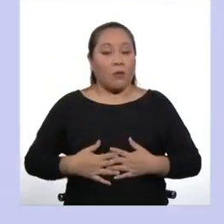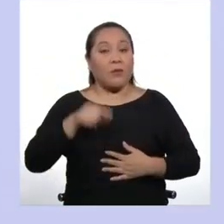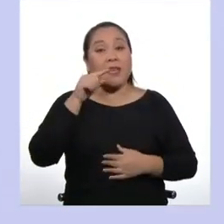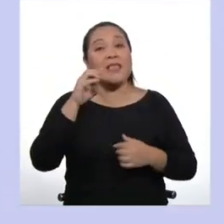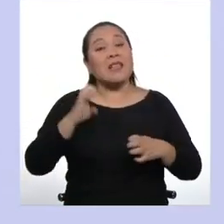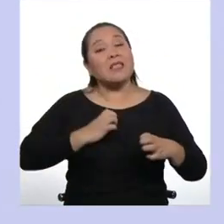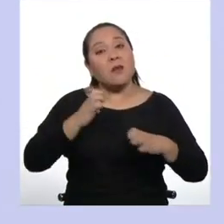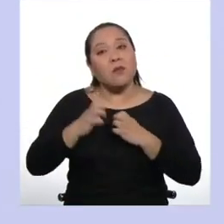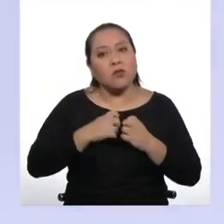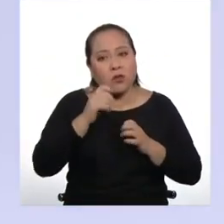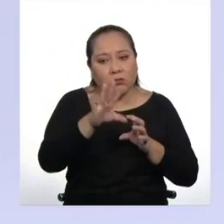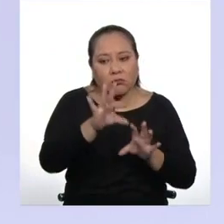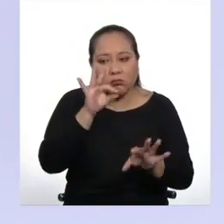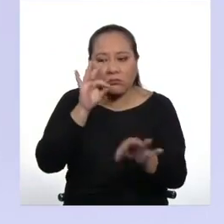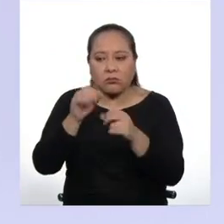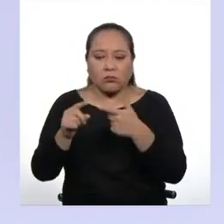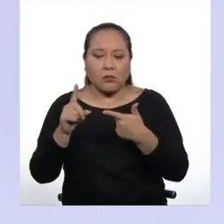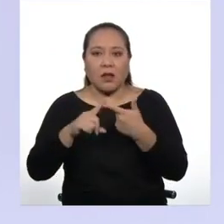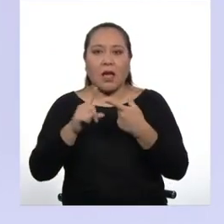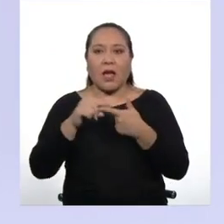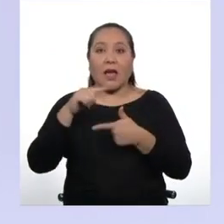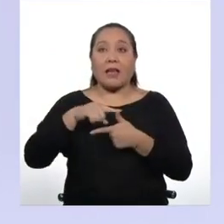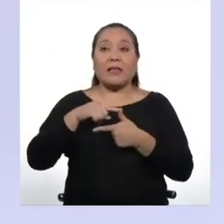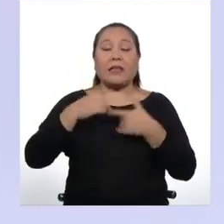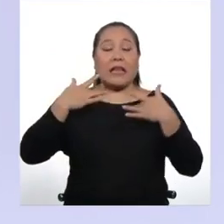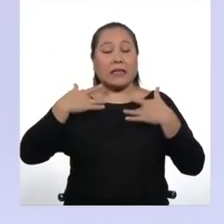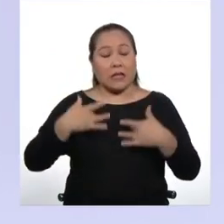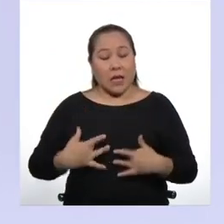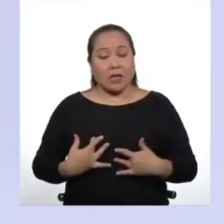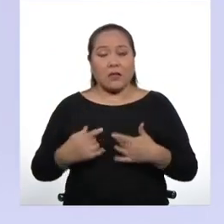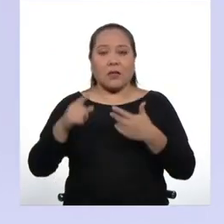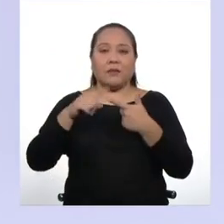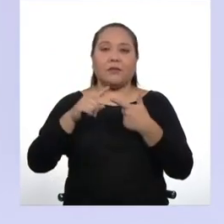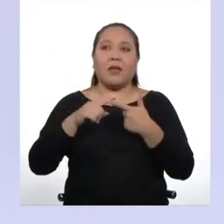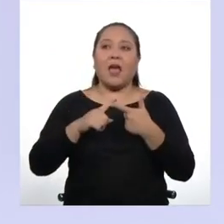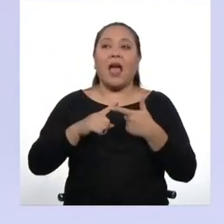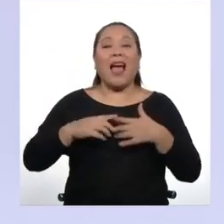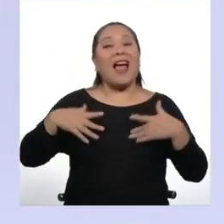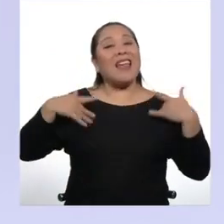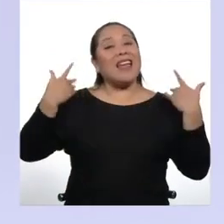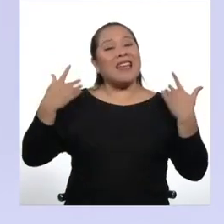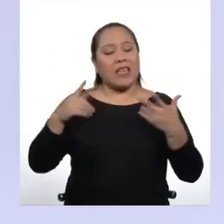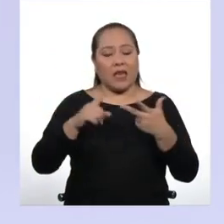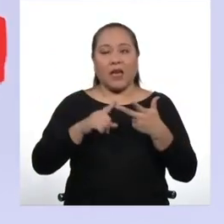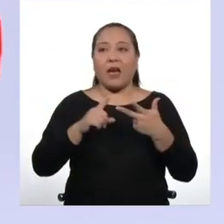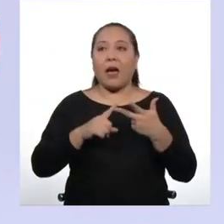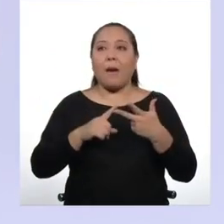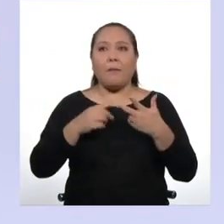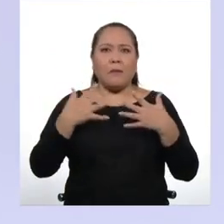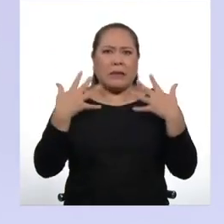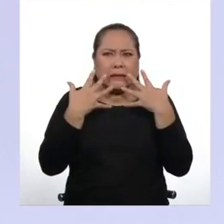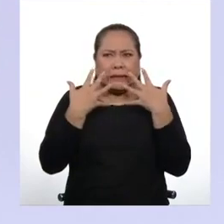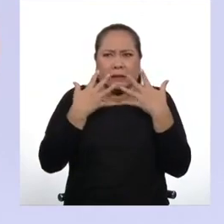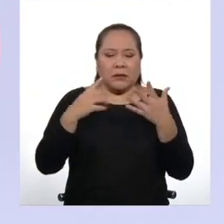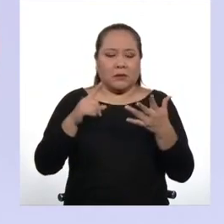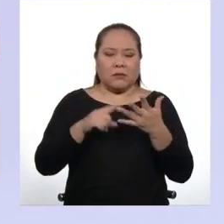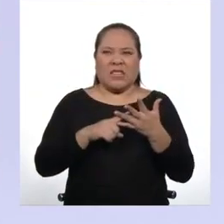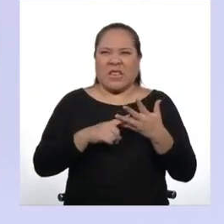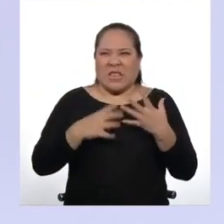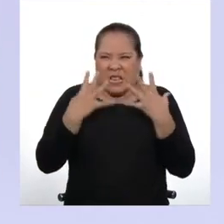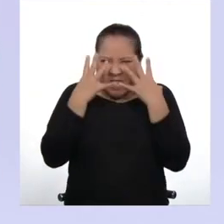que hemos podido identificar son tristeza, alegría, miedo,